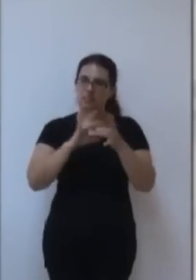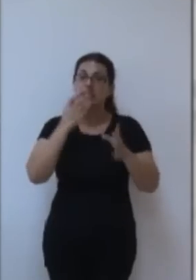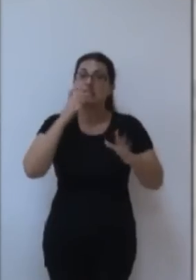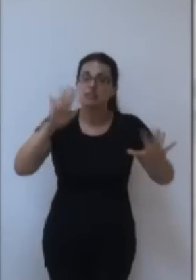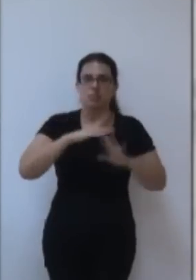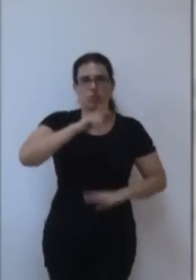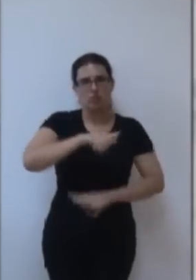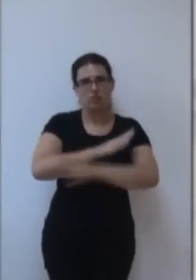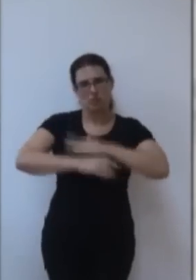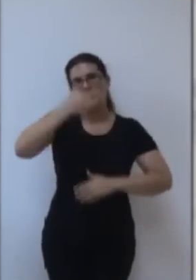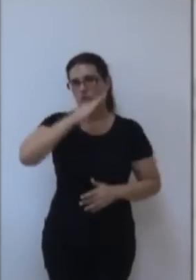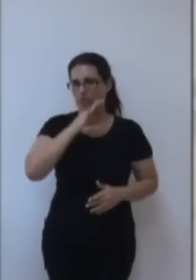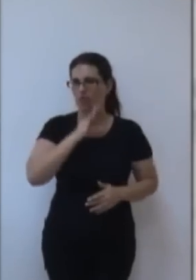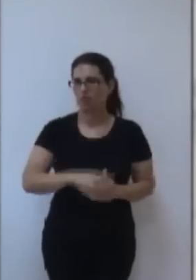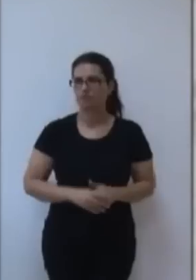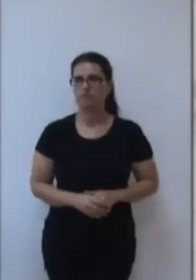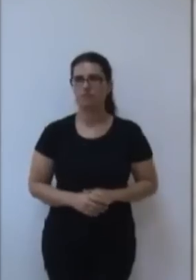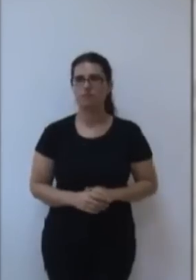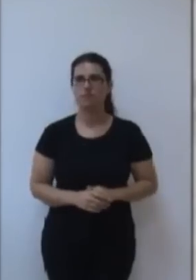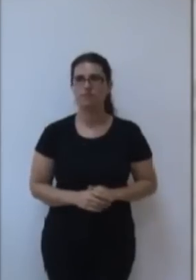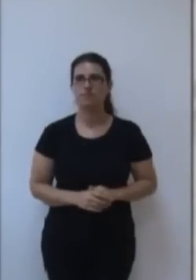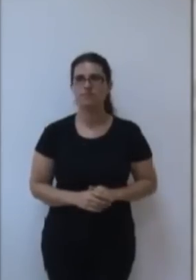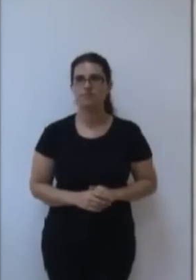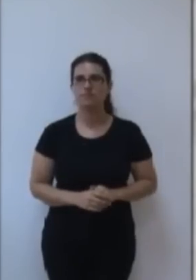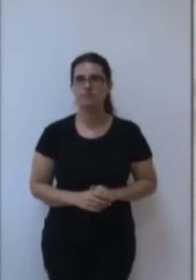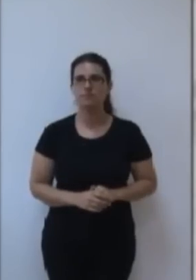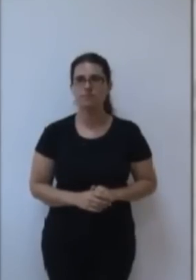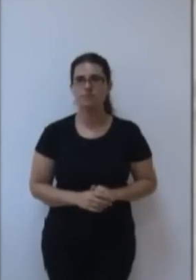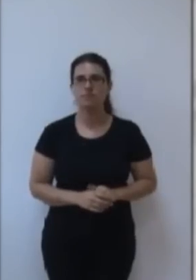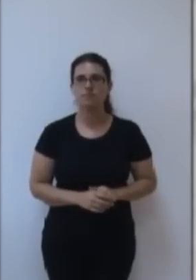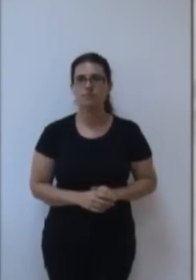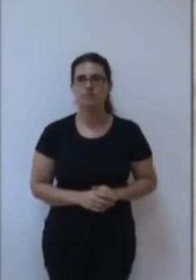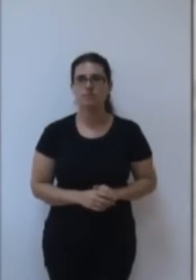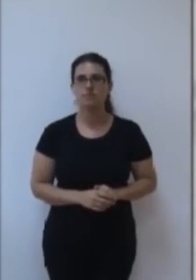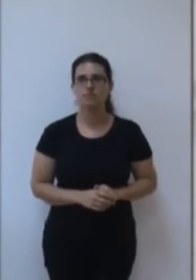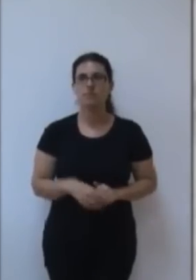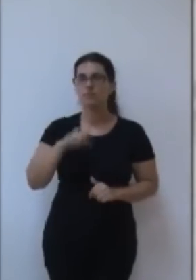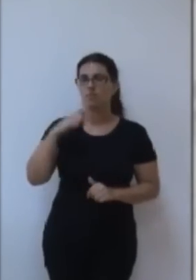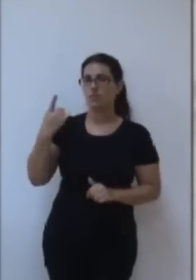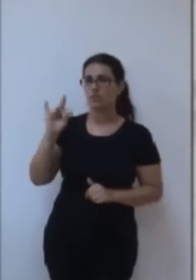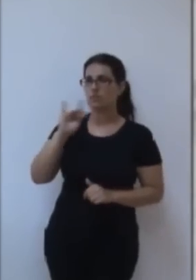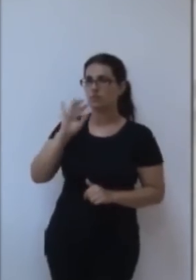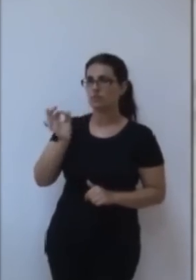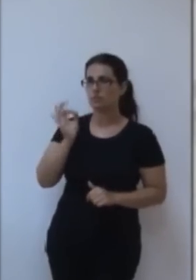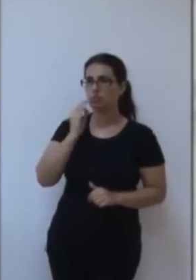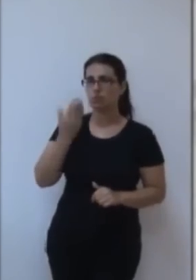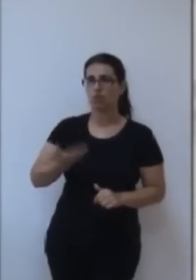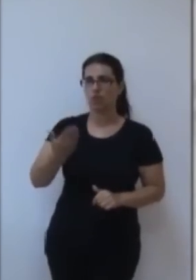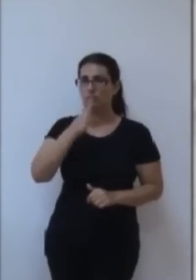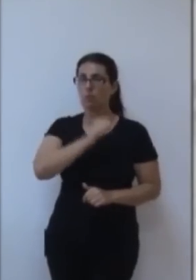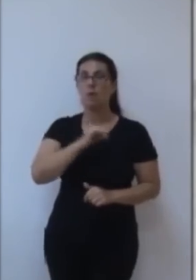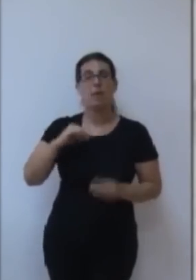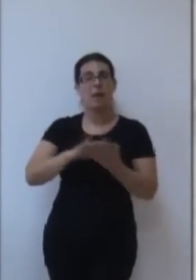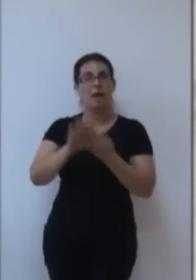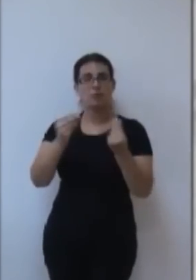con discapacidad, ¿no? Sí, es importante. no hemos hablado mucho de privacidad, ¿no? Pero al